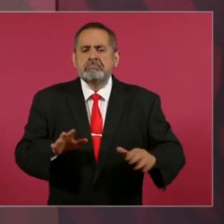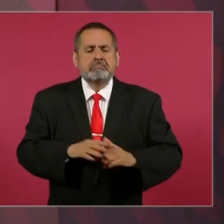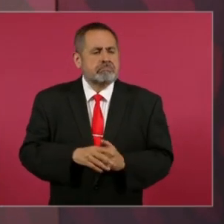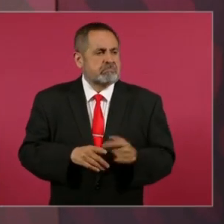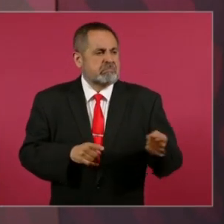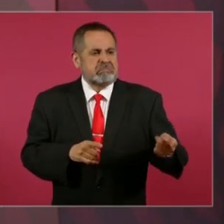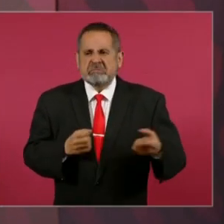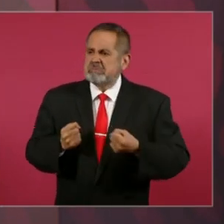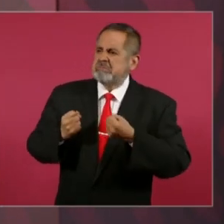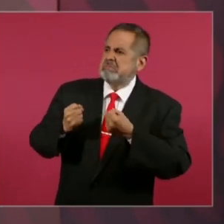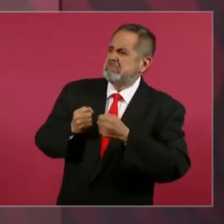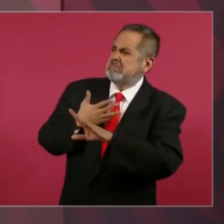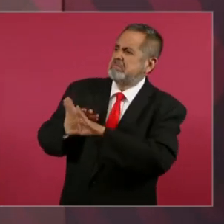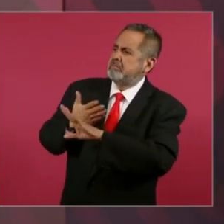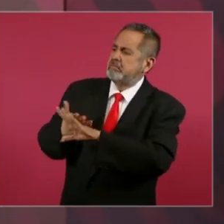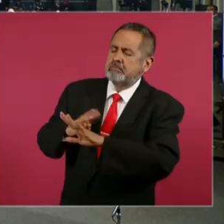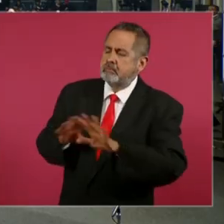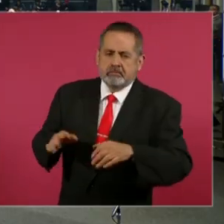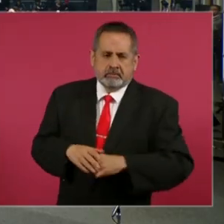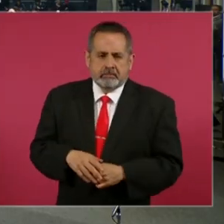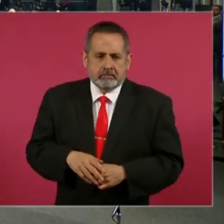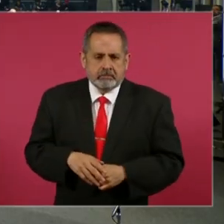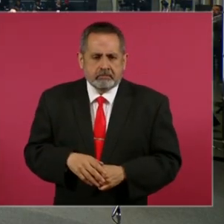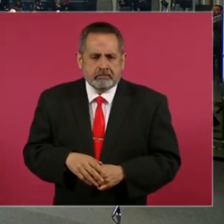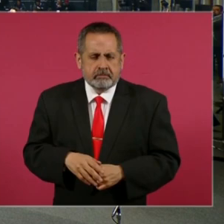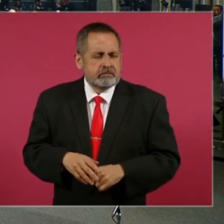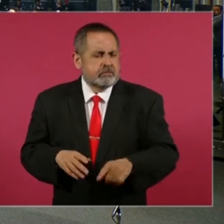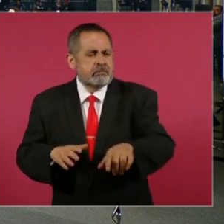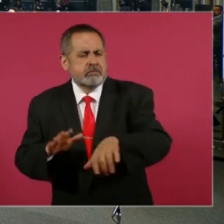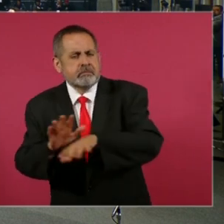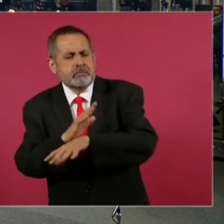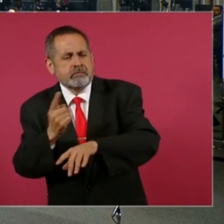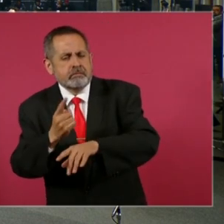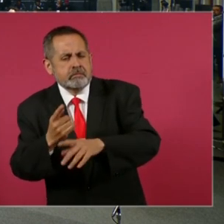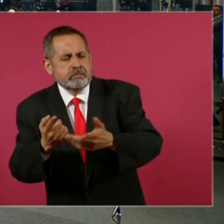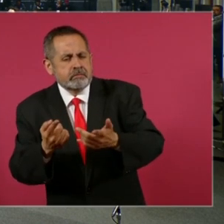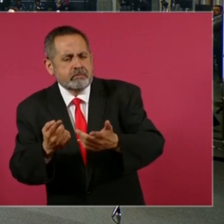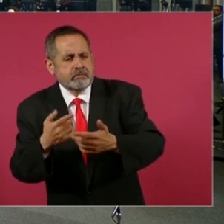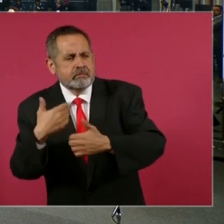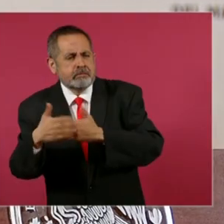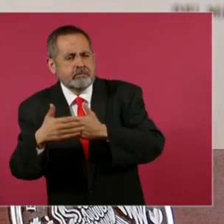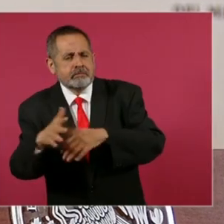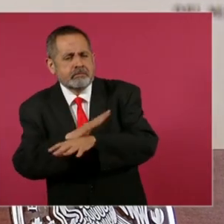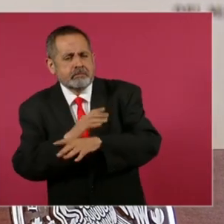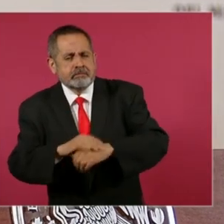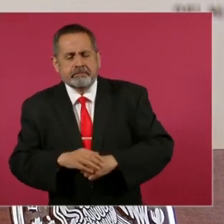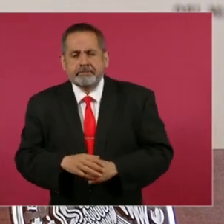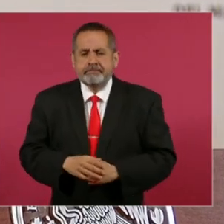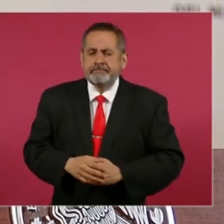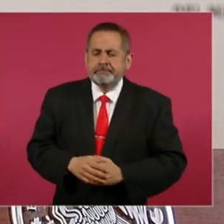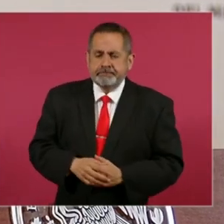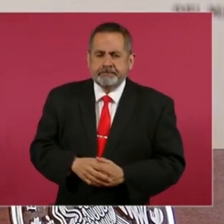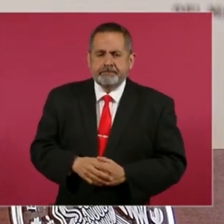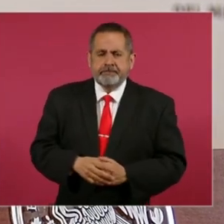tan activos. ¿Qué cambió? ¿Y qué debería cambiar? Bueno, por cambió, el sexenio, ya dije, porque